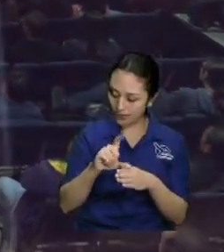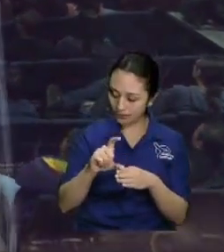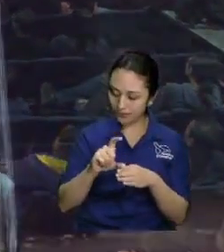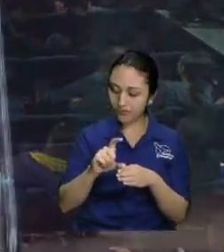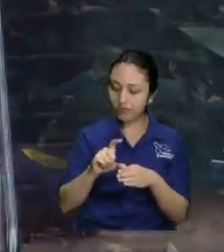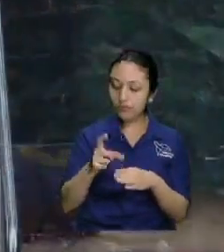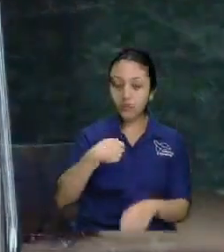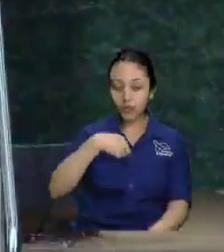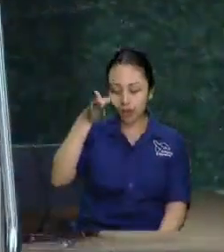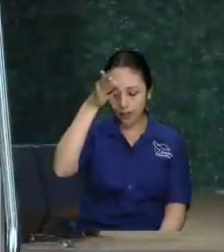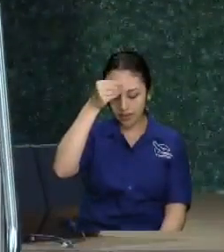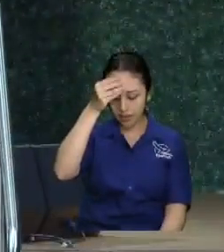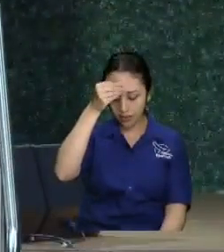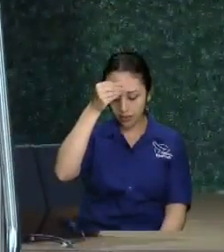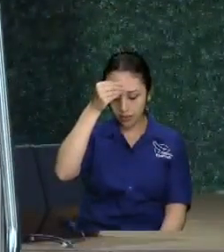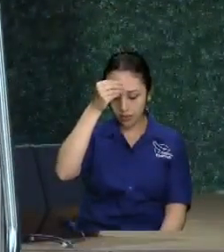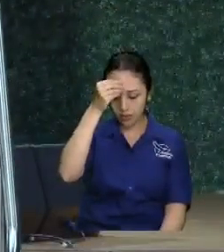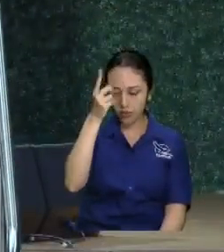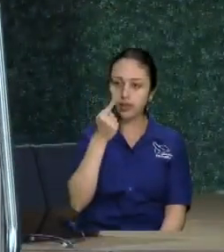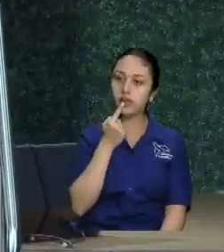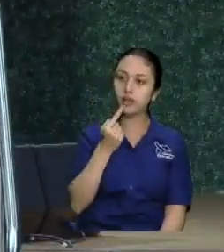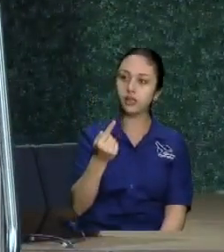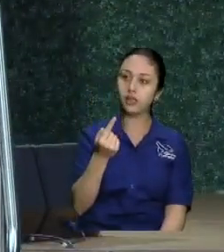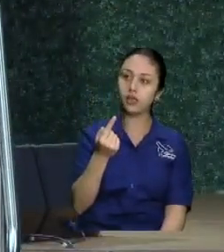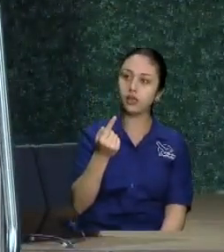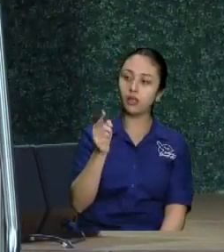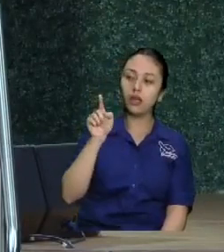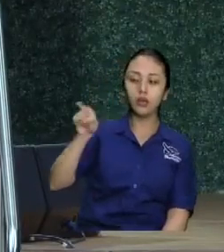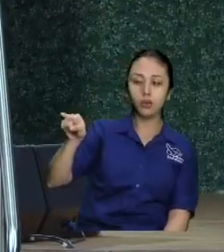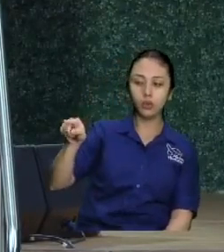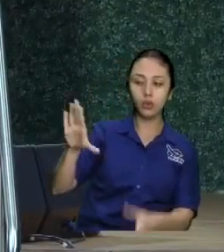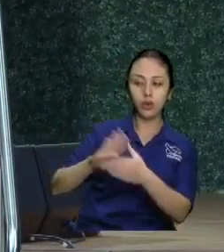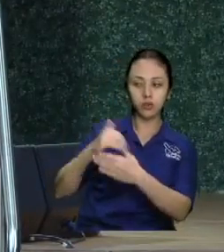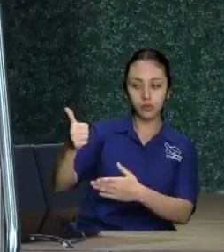aprendido. Y yo le dije: ¿Y tu esposa sabe?